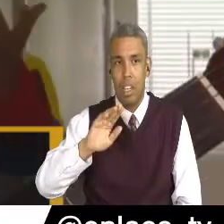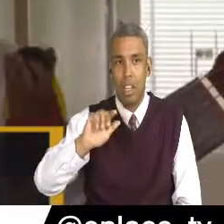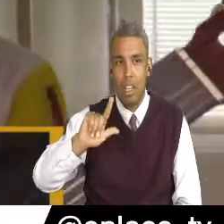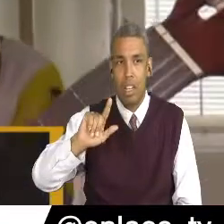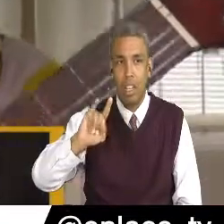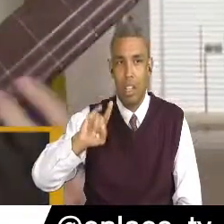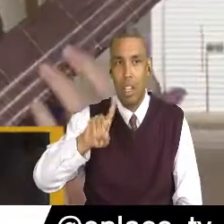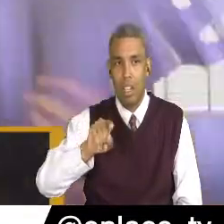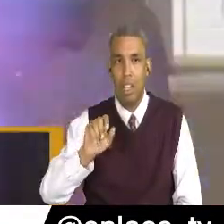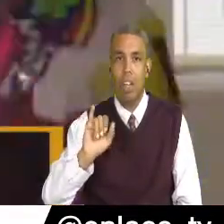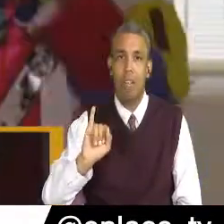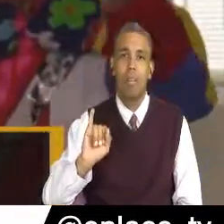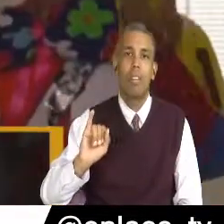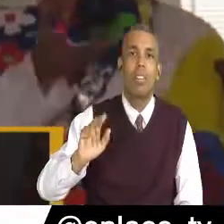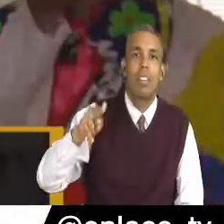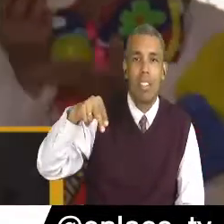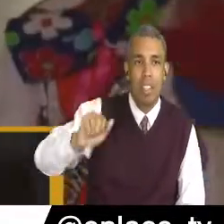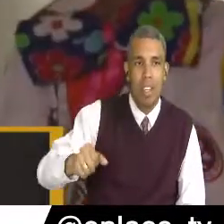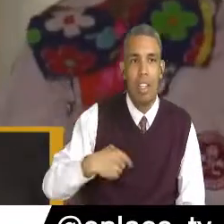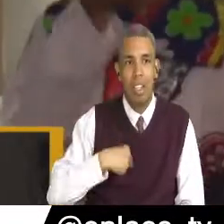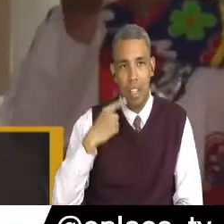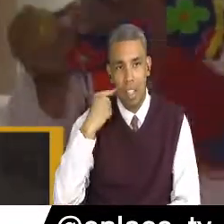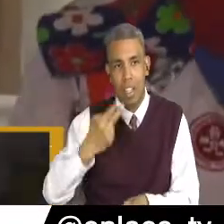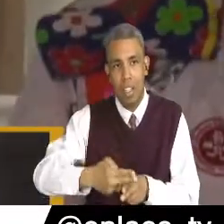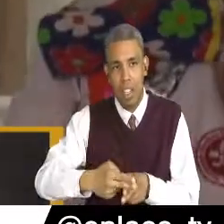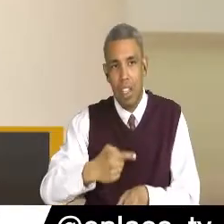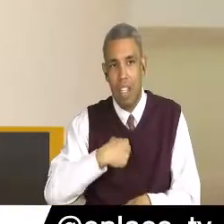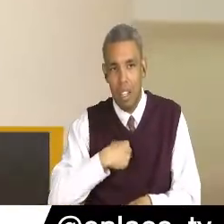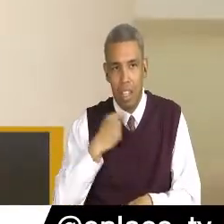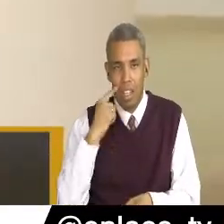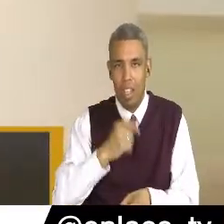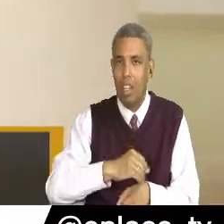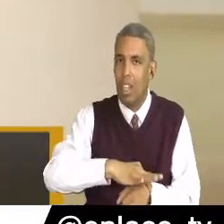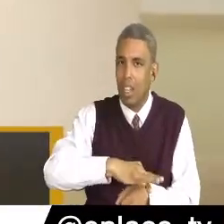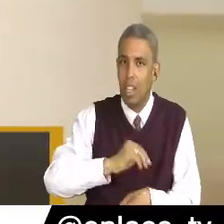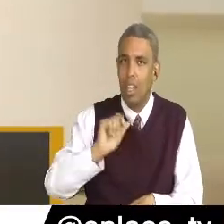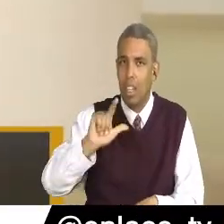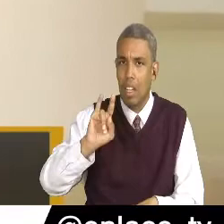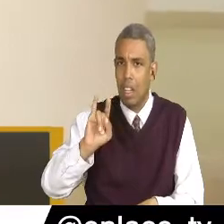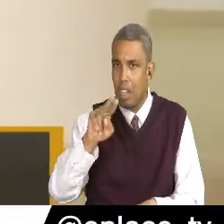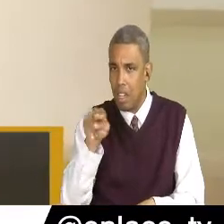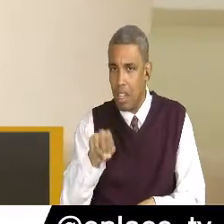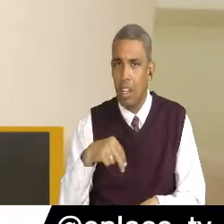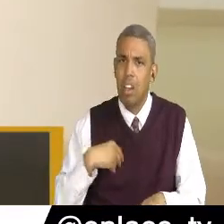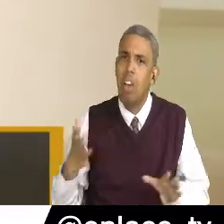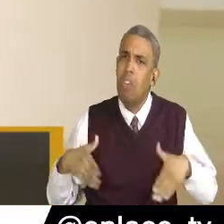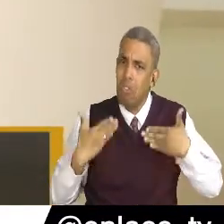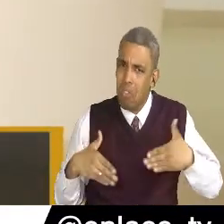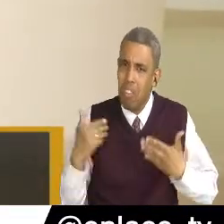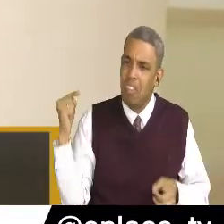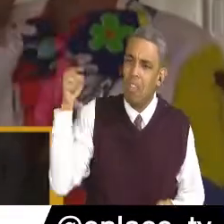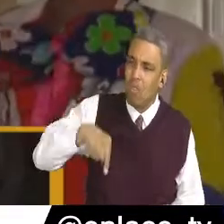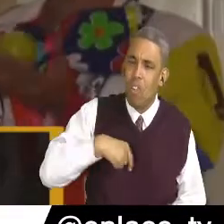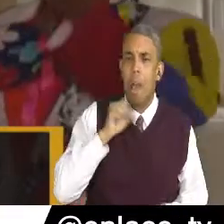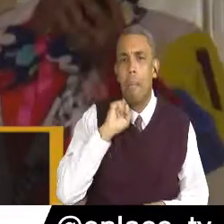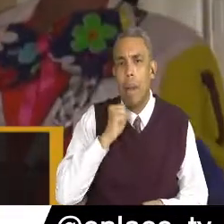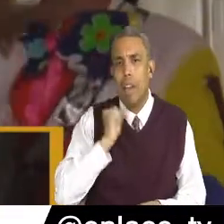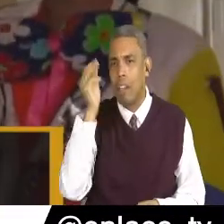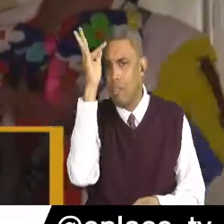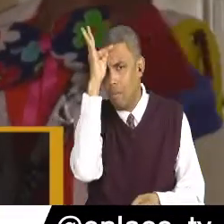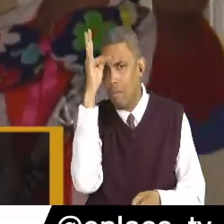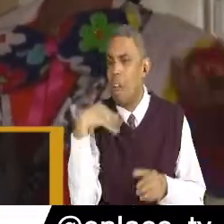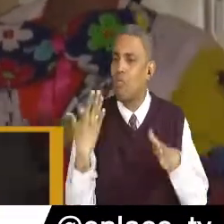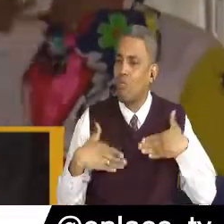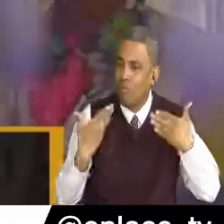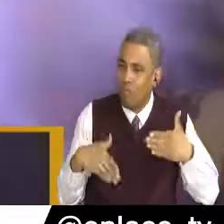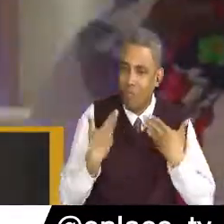estar aquí en Barranca. Hola, buenos días, mucho gusto, yo soy la doctora Luz y estoy feliz de estar en Barranca, en este hospital, trayendo la